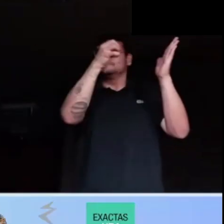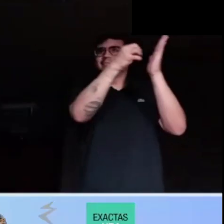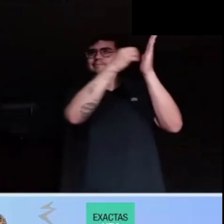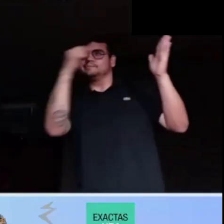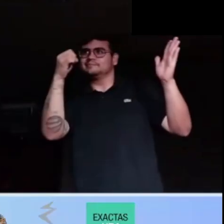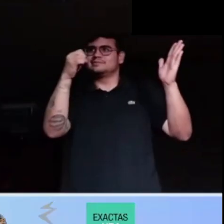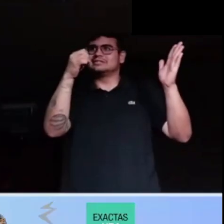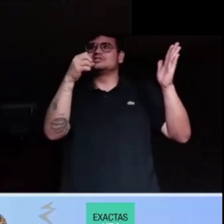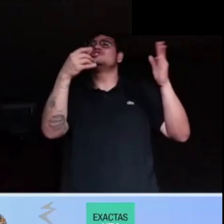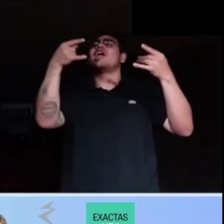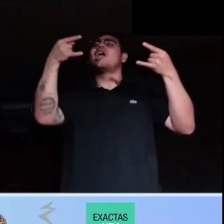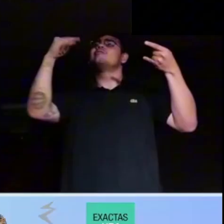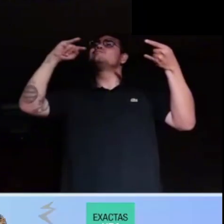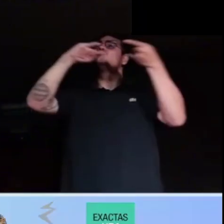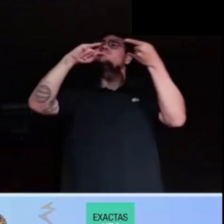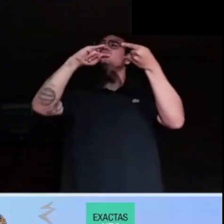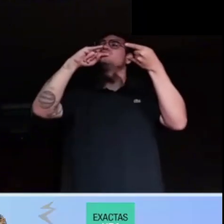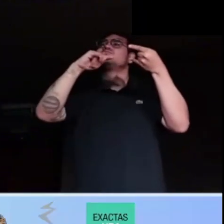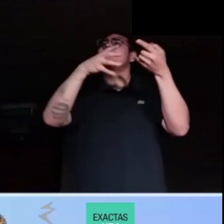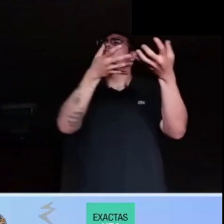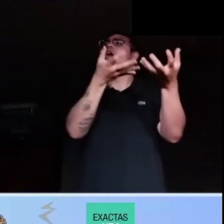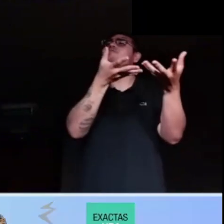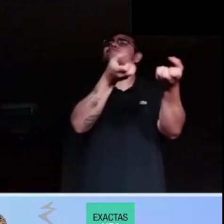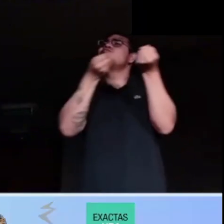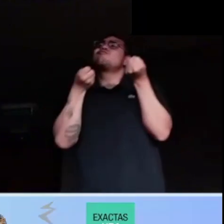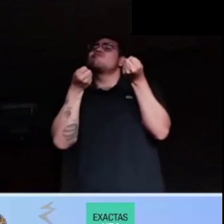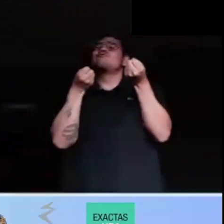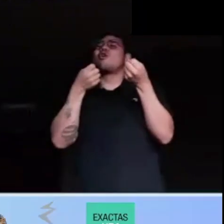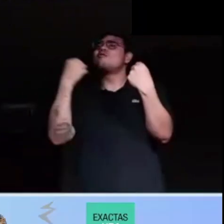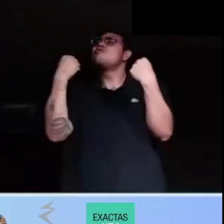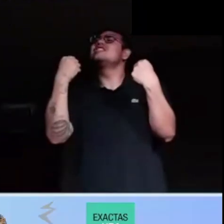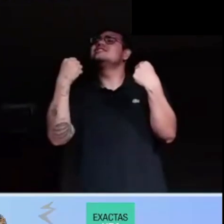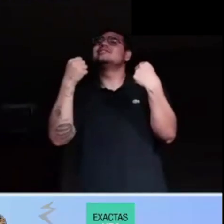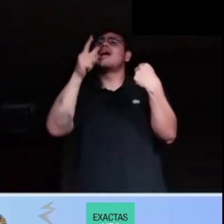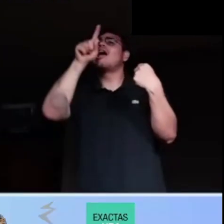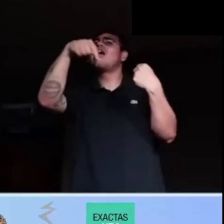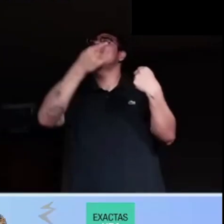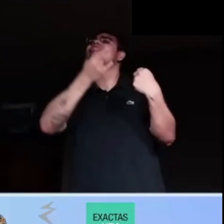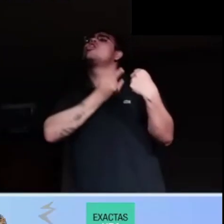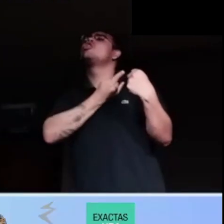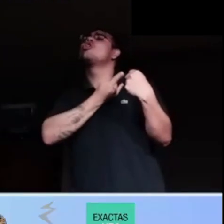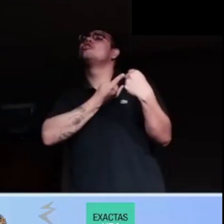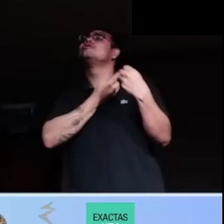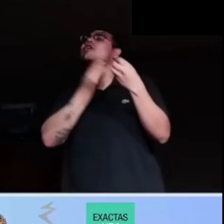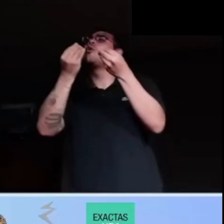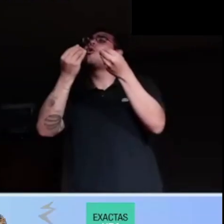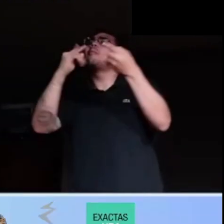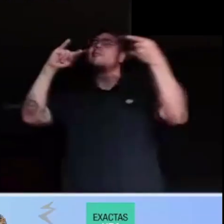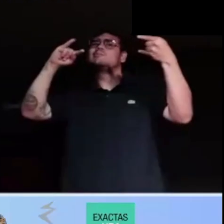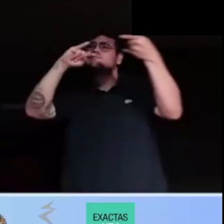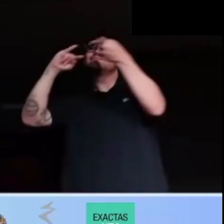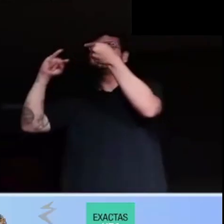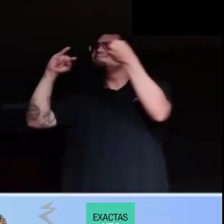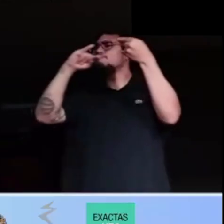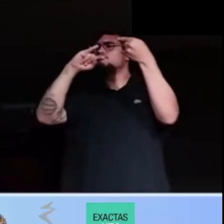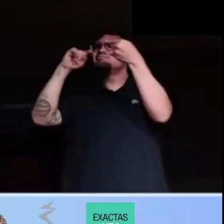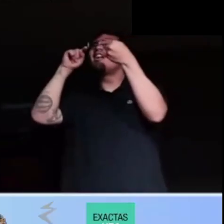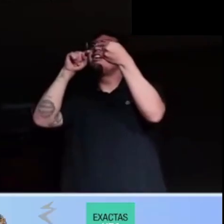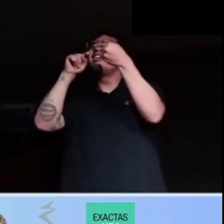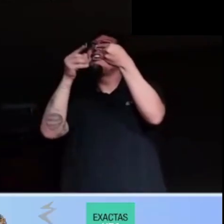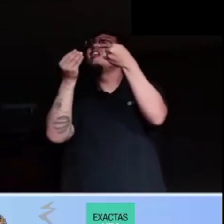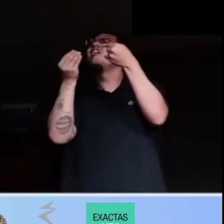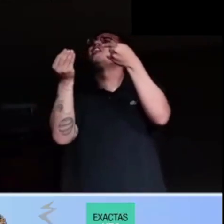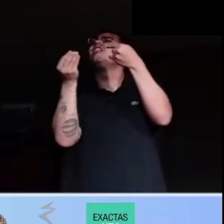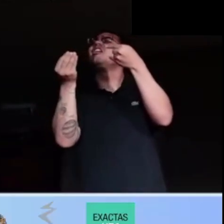fuerza, o preguntarnos por qué las cosas caen y tratar de explicarlo, y que es toda la conceptualización que lleva siglos en la